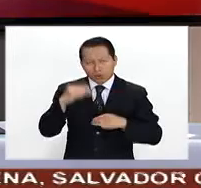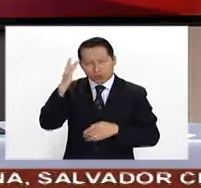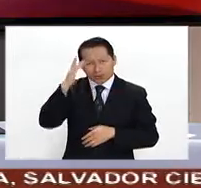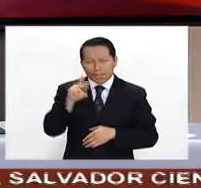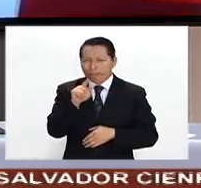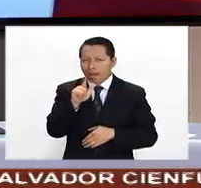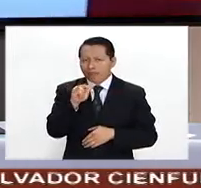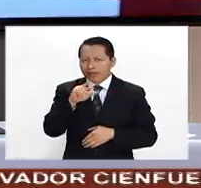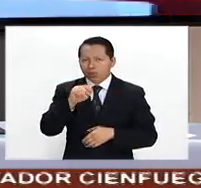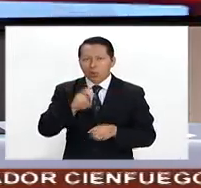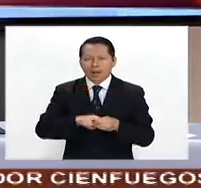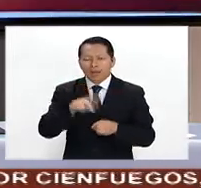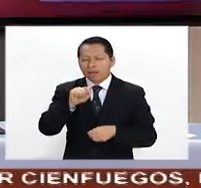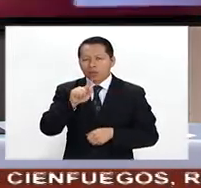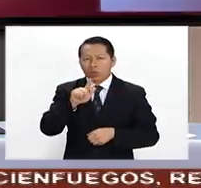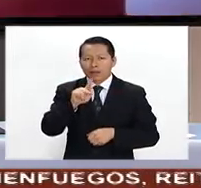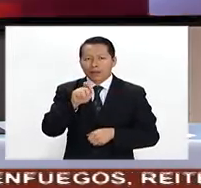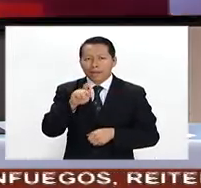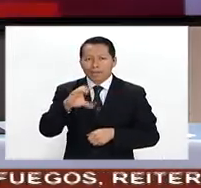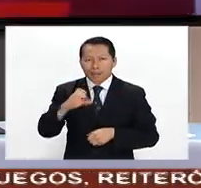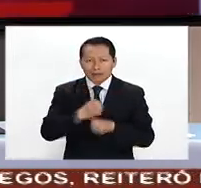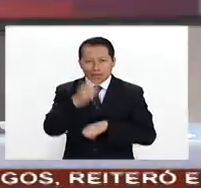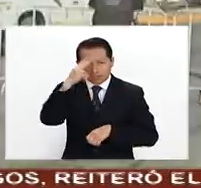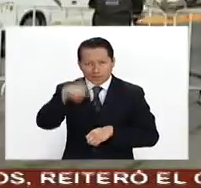en Tultepec, en el Estado de México.